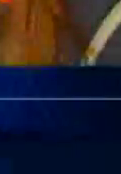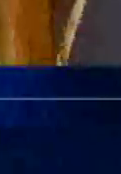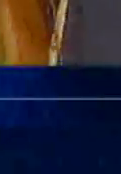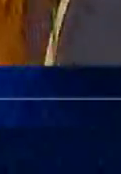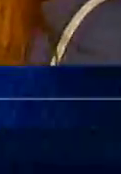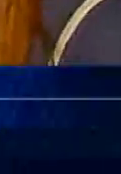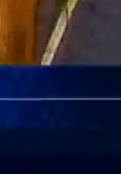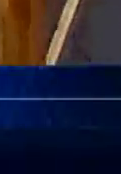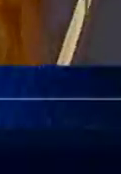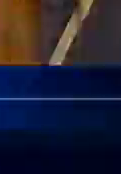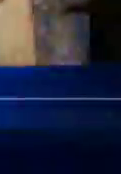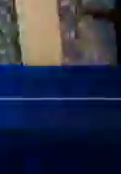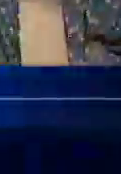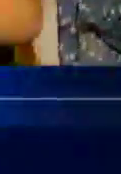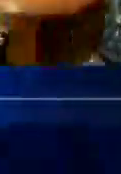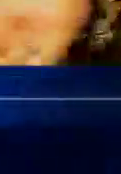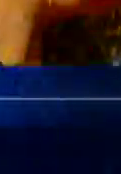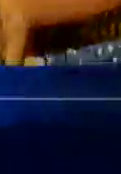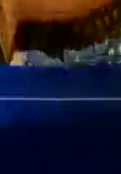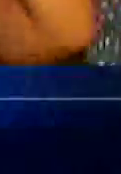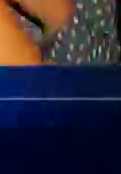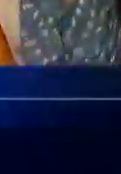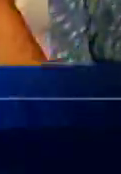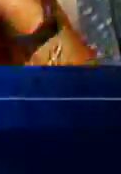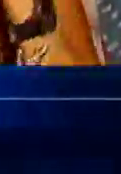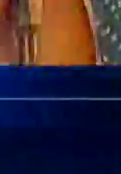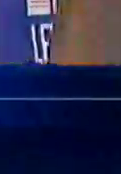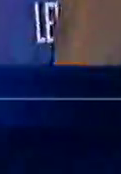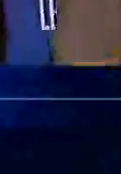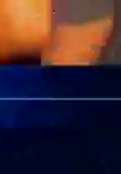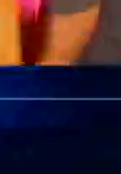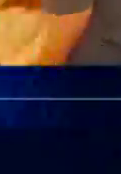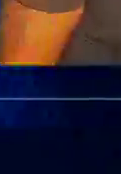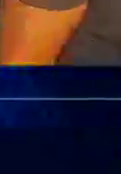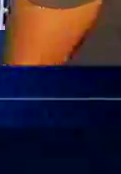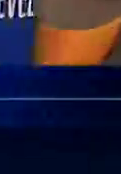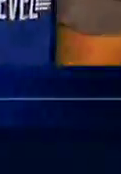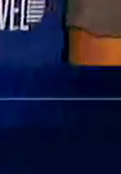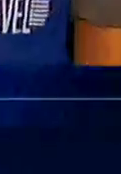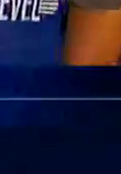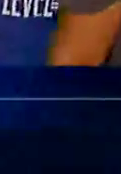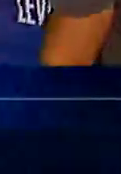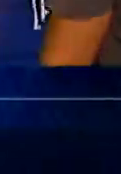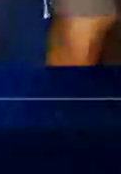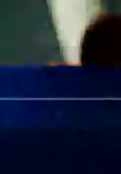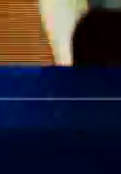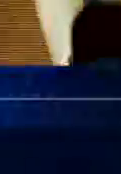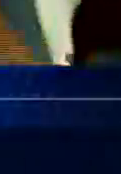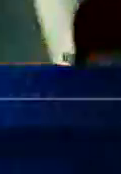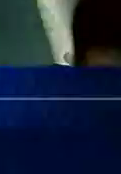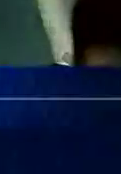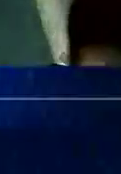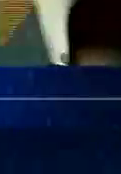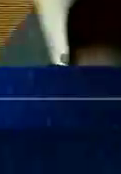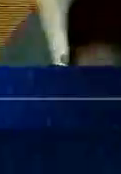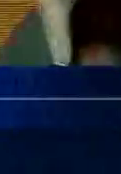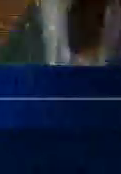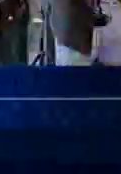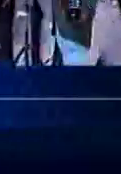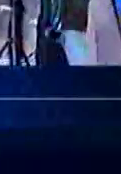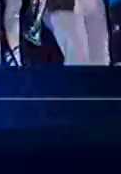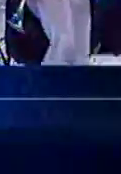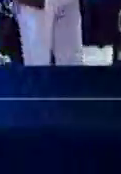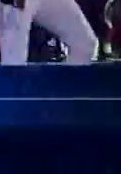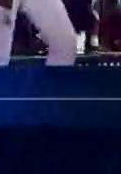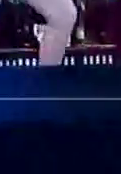Viña del Mar. El boricua puso a bailar a más de 20.000 fanáticos que aclamaron la presentación, lo mismo que gente de zona. En su debut,